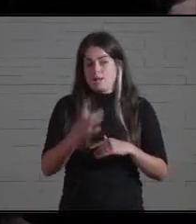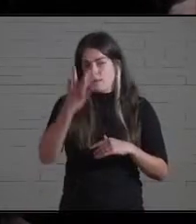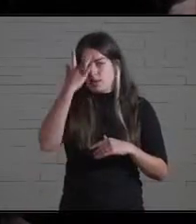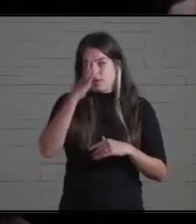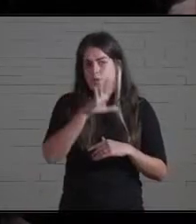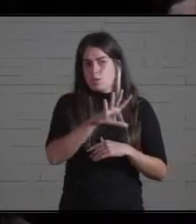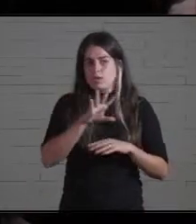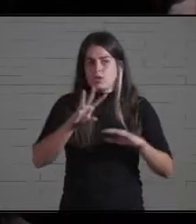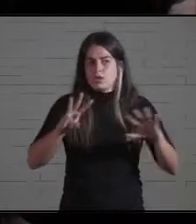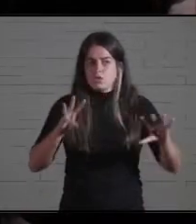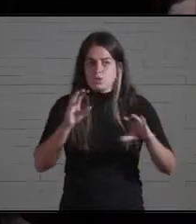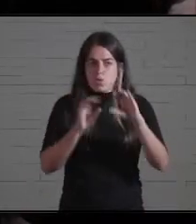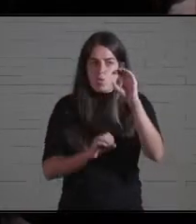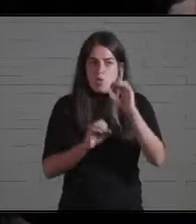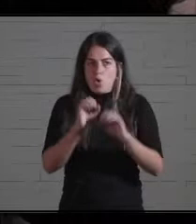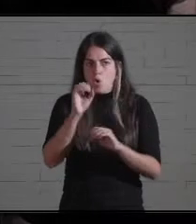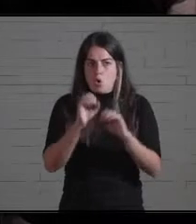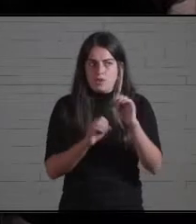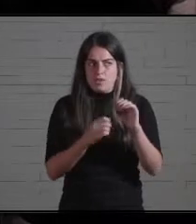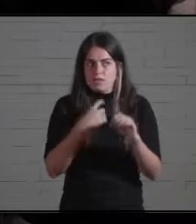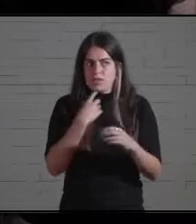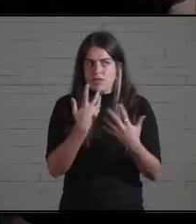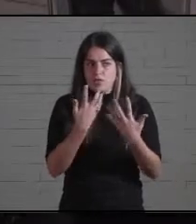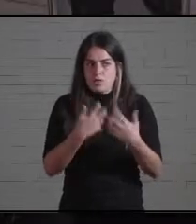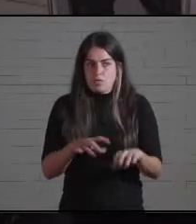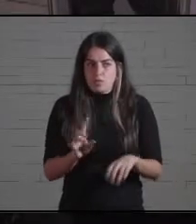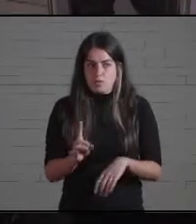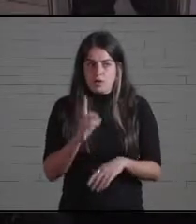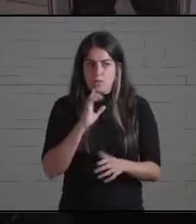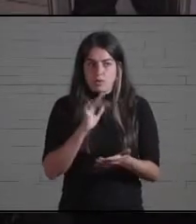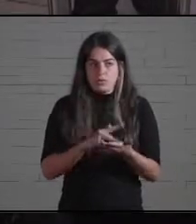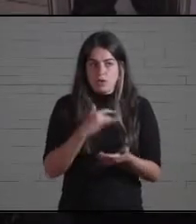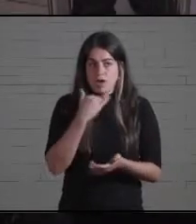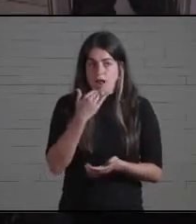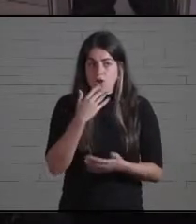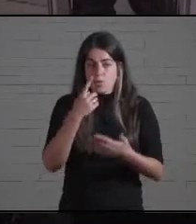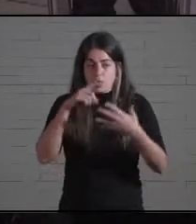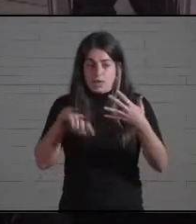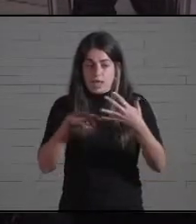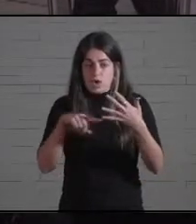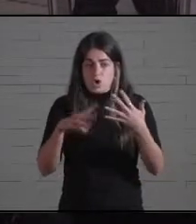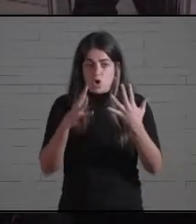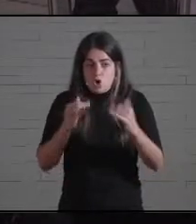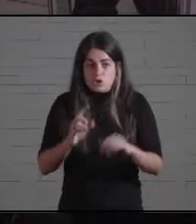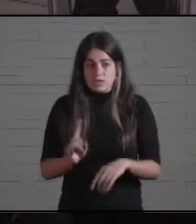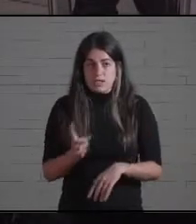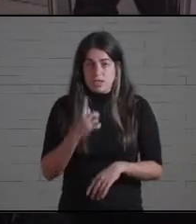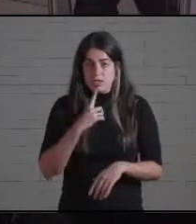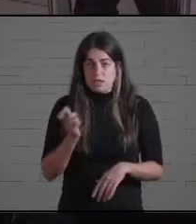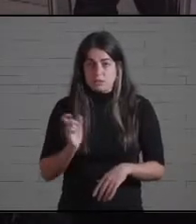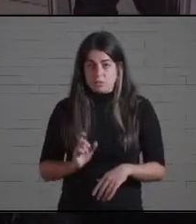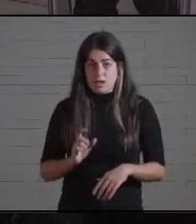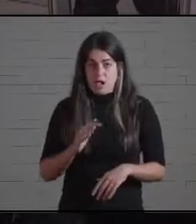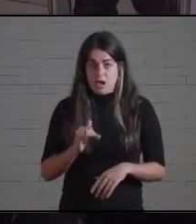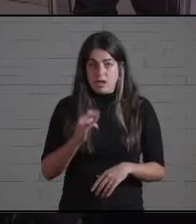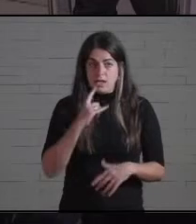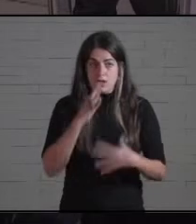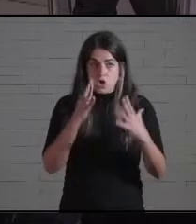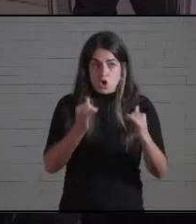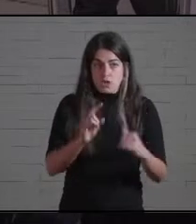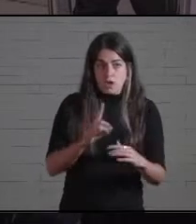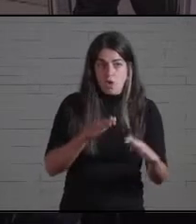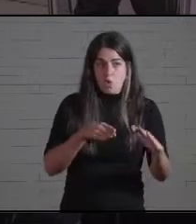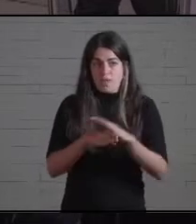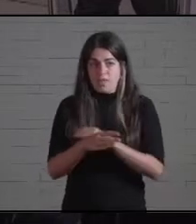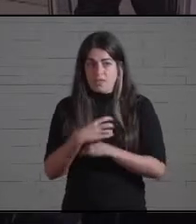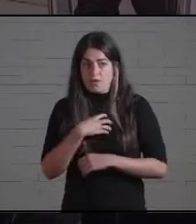58% es enorme. No está funcionando, algo está pasando, o no llegan ahí, no han podido acceder, o porque